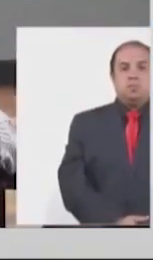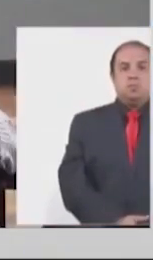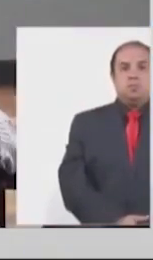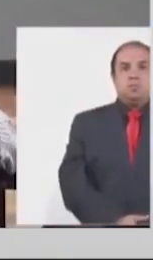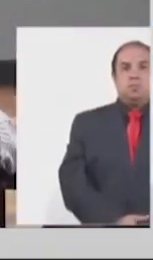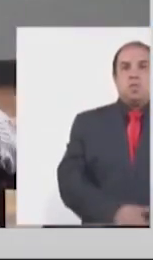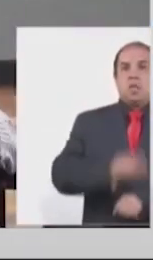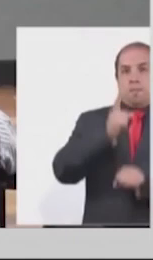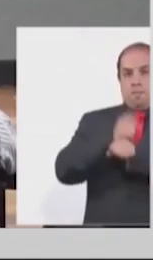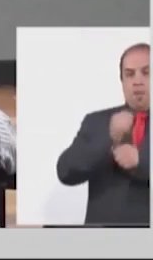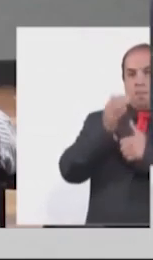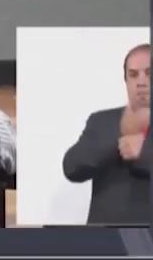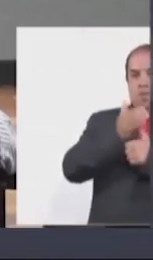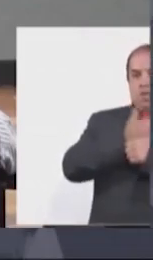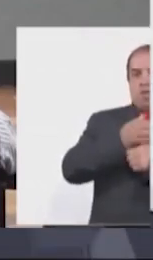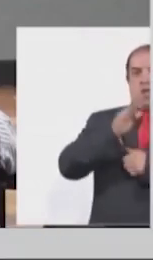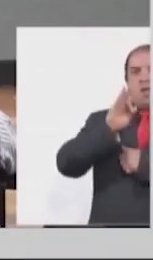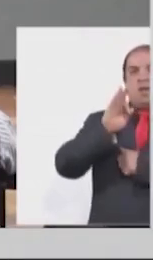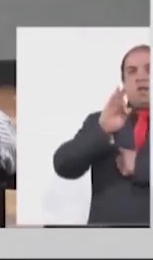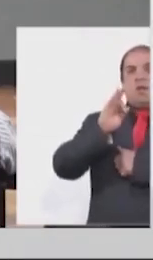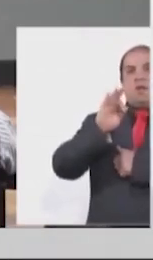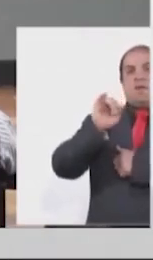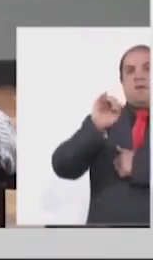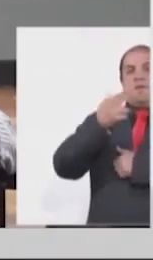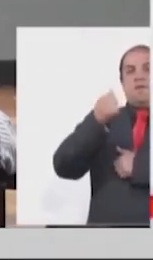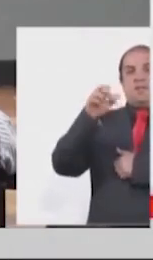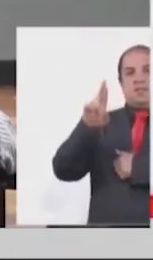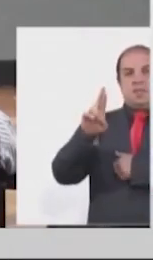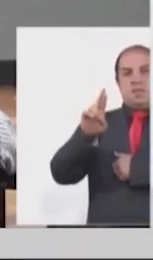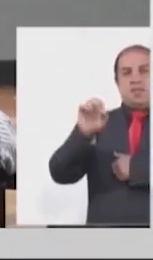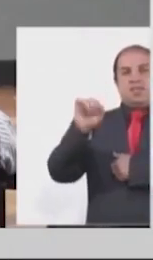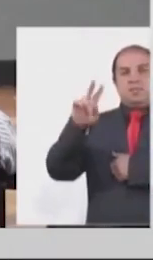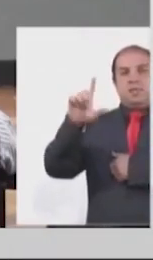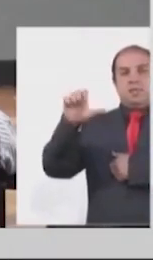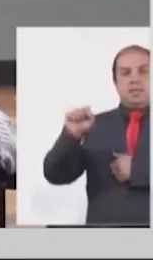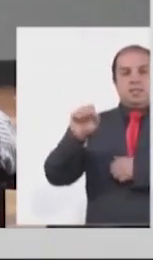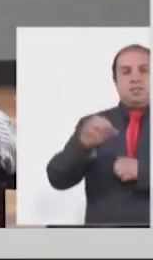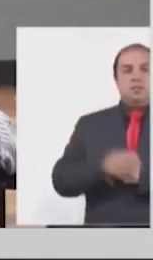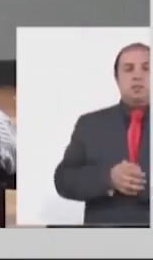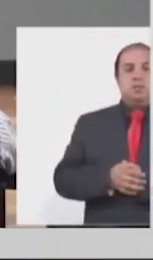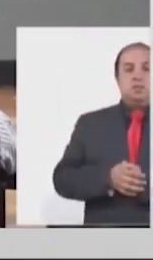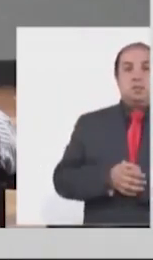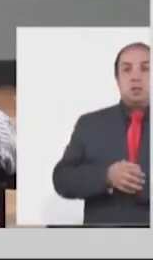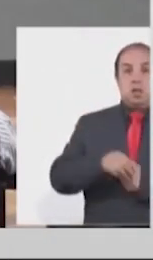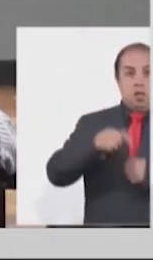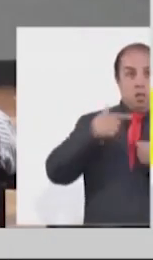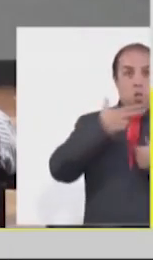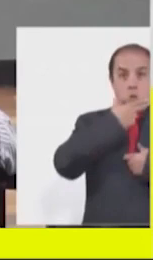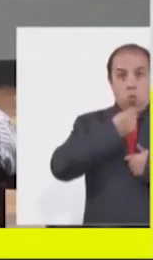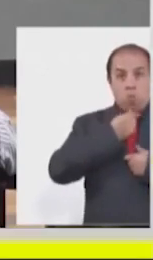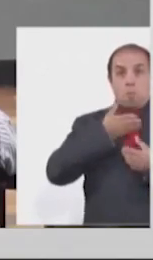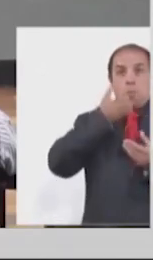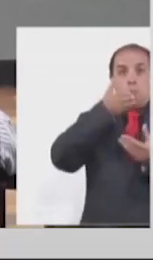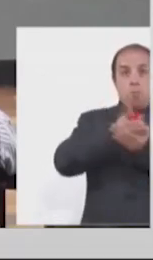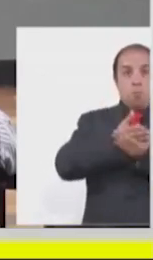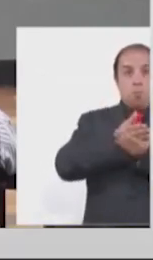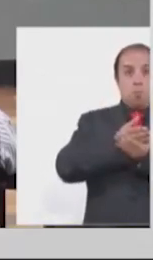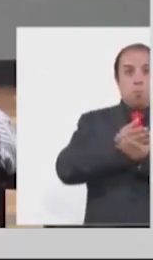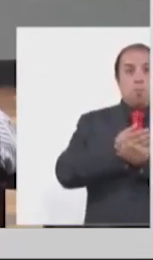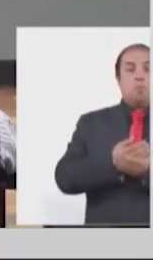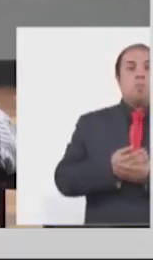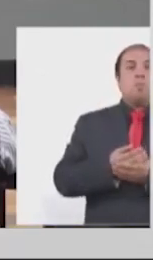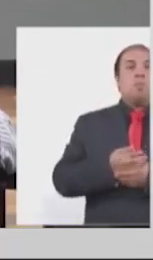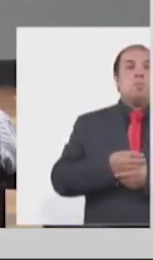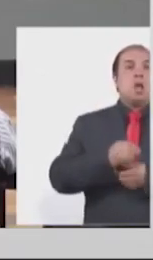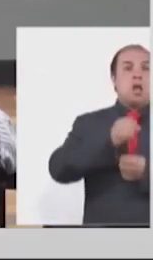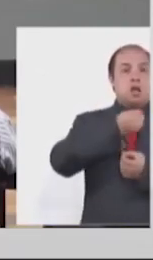de alguna forma se empiezan a meter Qué hace Claudia sheinmann opinando de un tema que tendría que ser la fiscalía de la Ciudad de